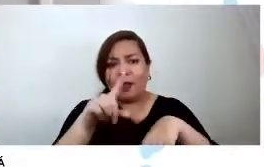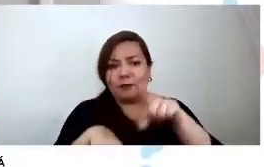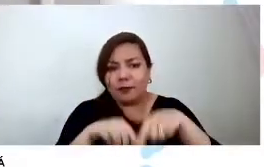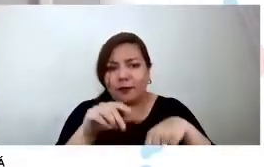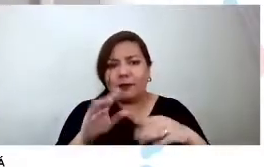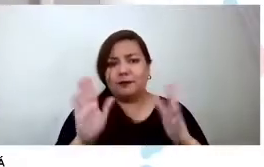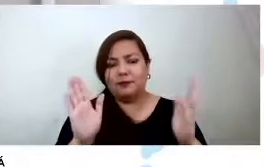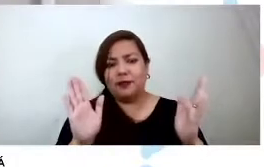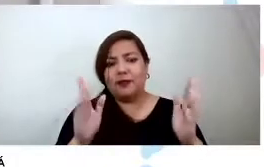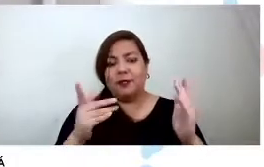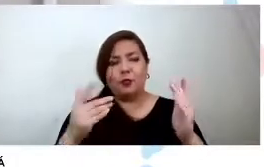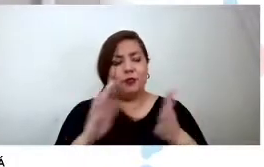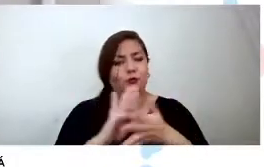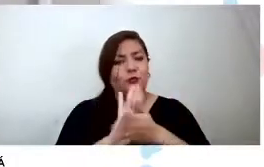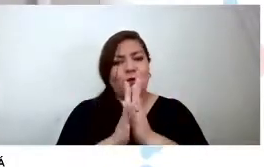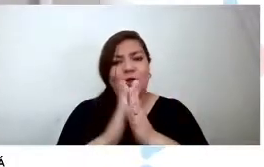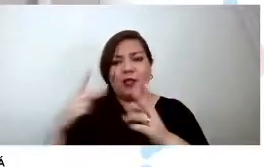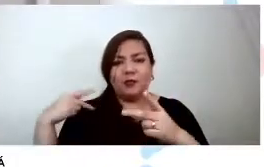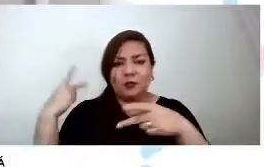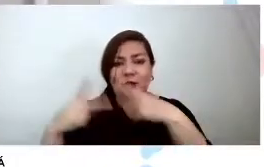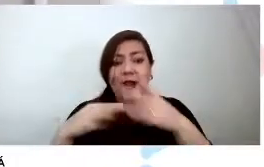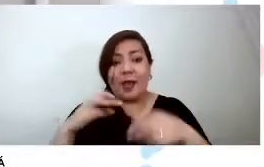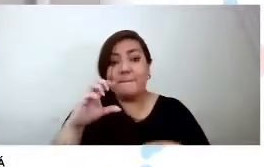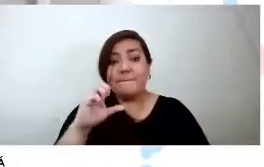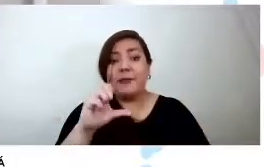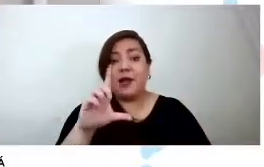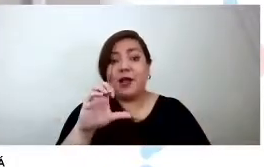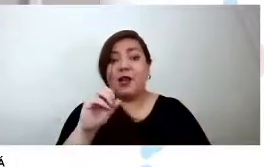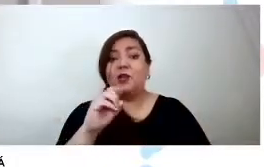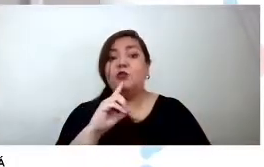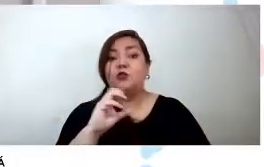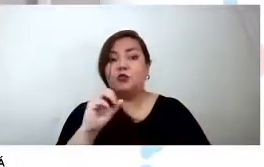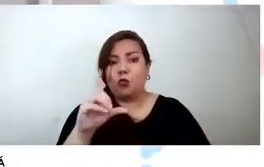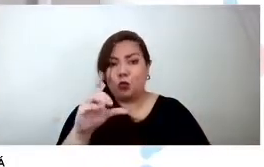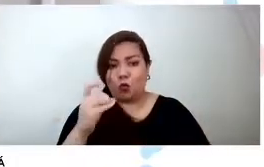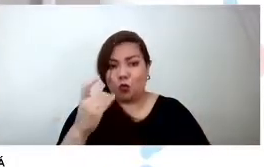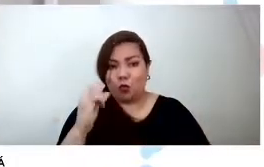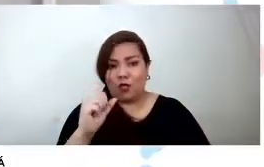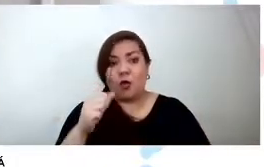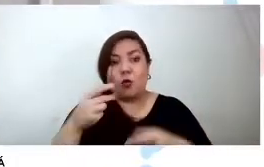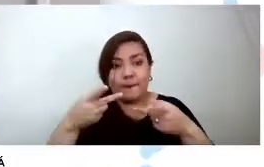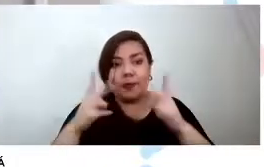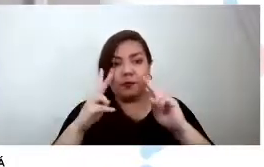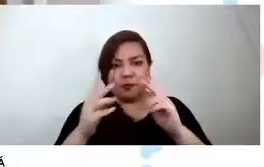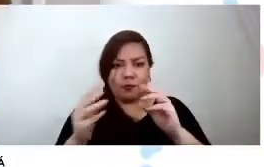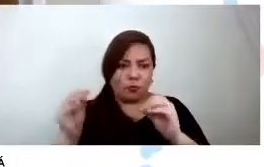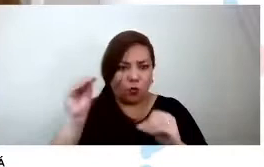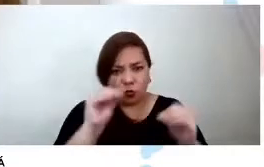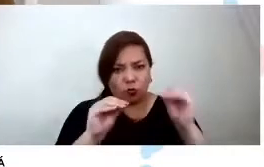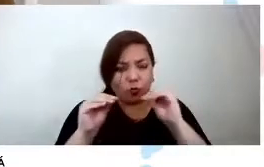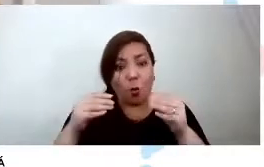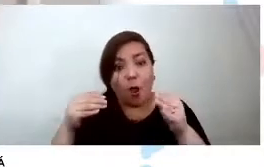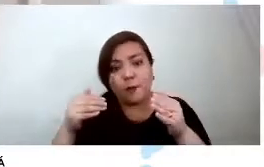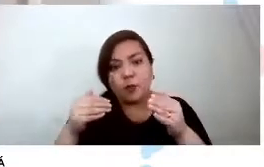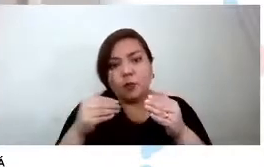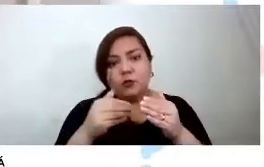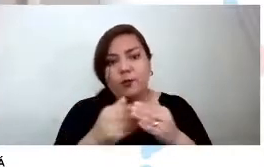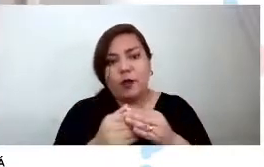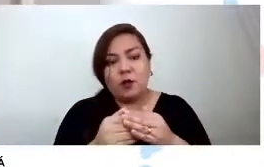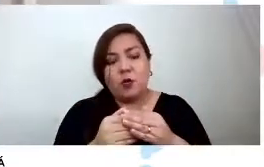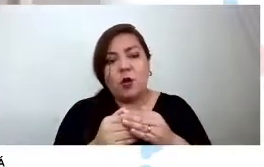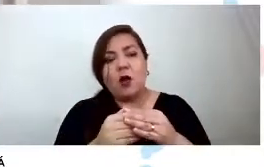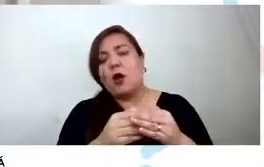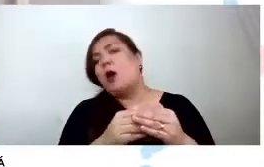La paleontología nos permite reconstruir, o por lo menos aproximarnos a